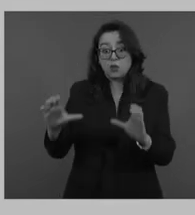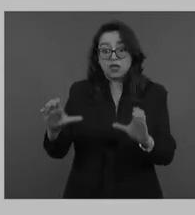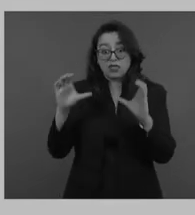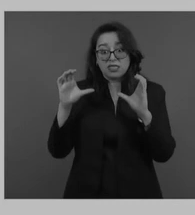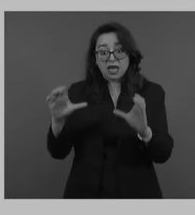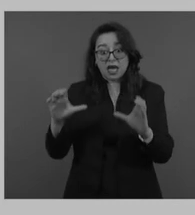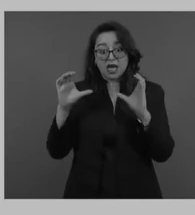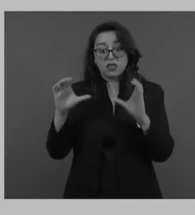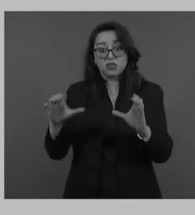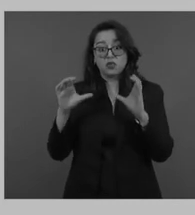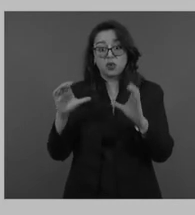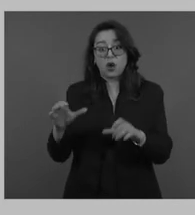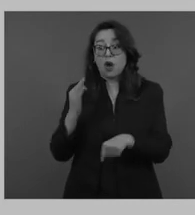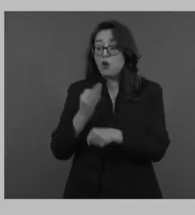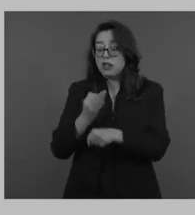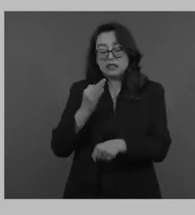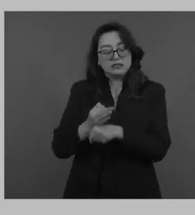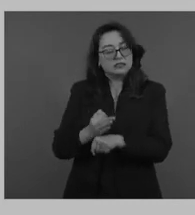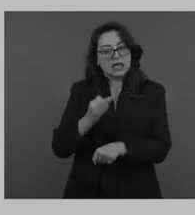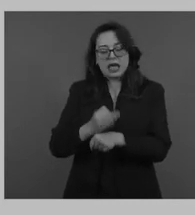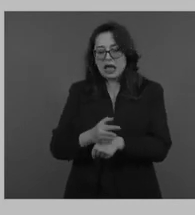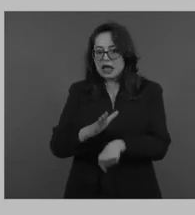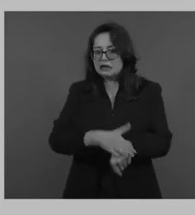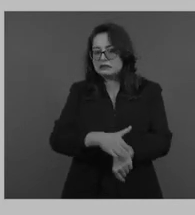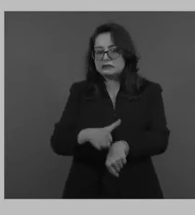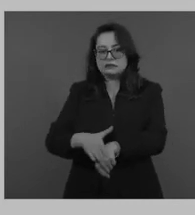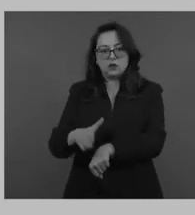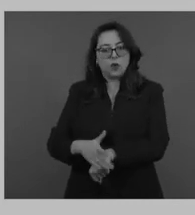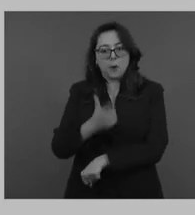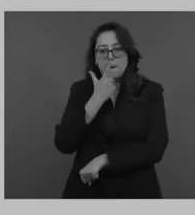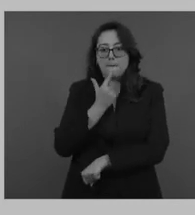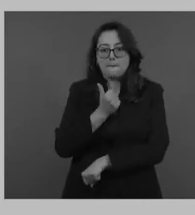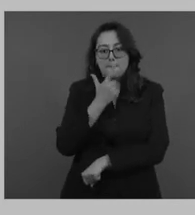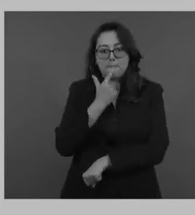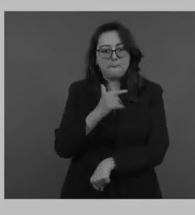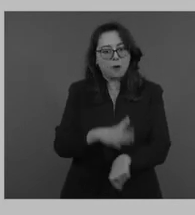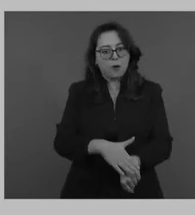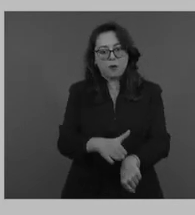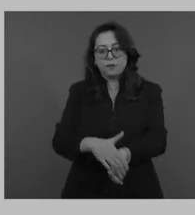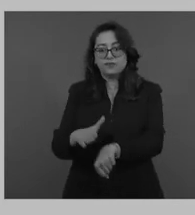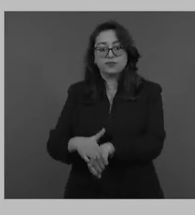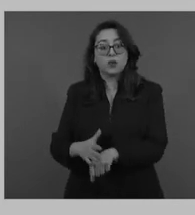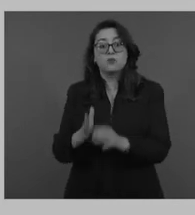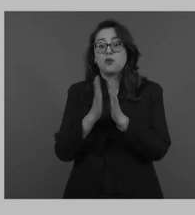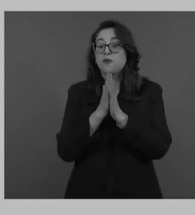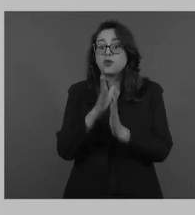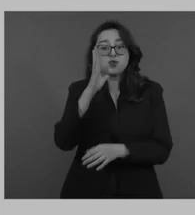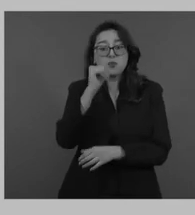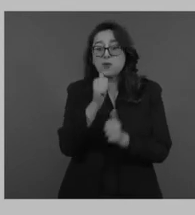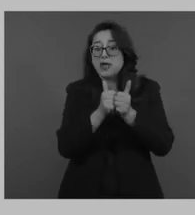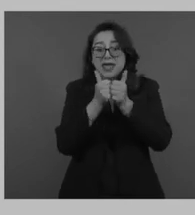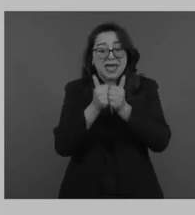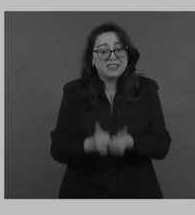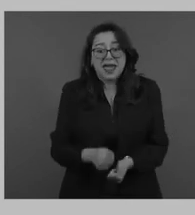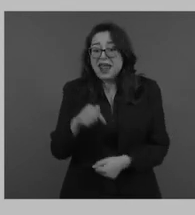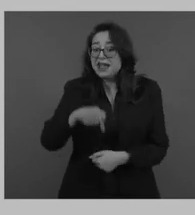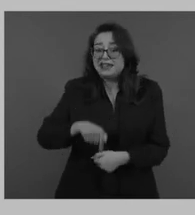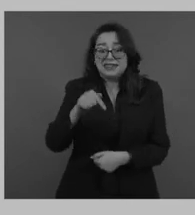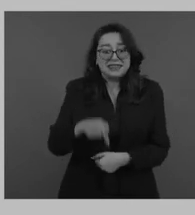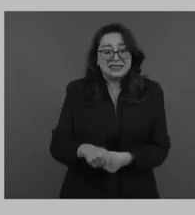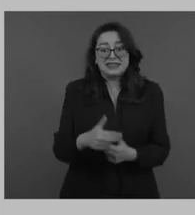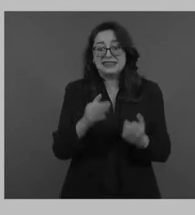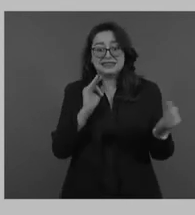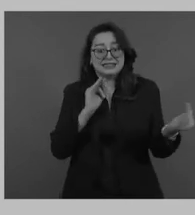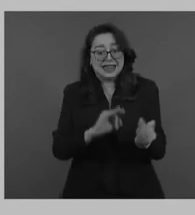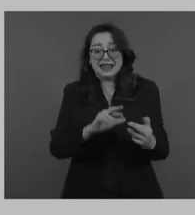alarma, estamos en alarma roja. Vine a decirles que se tienen que salir de aquí, les vine a